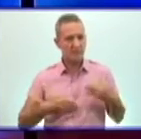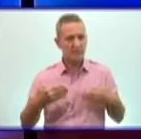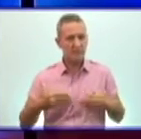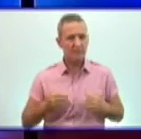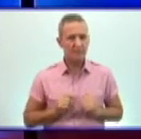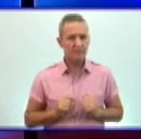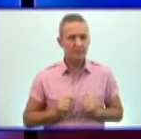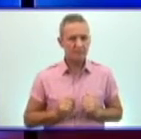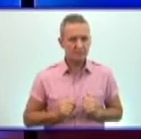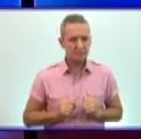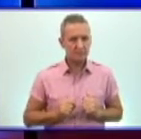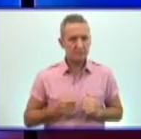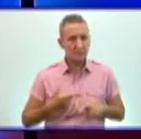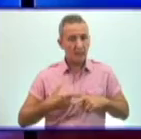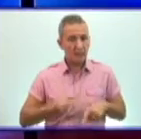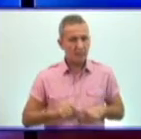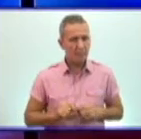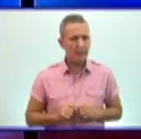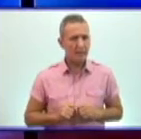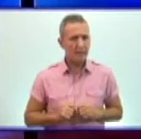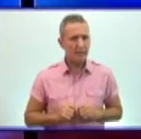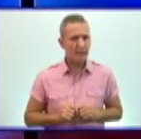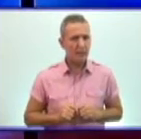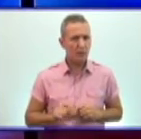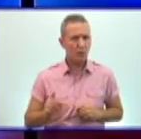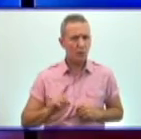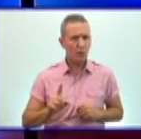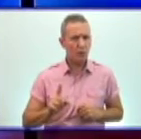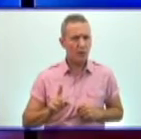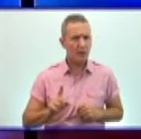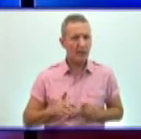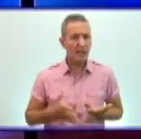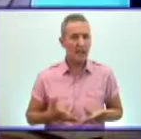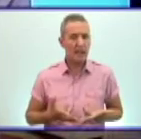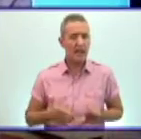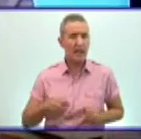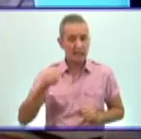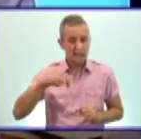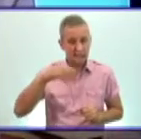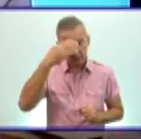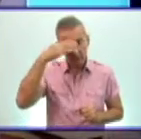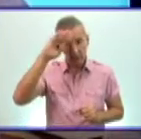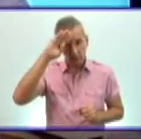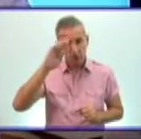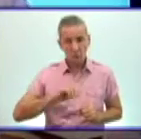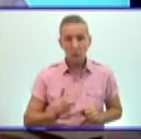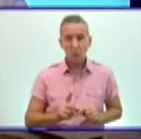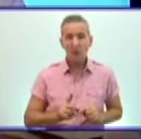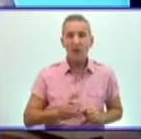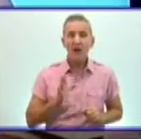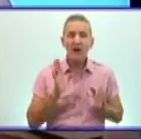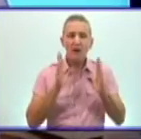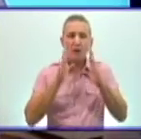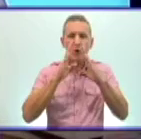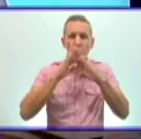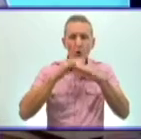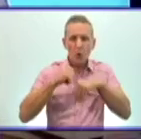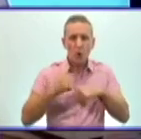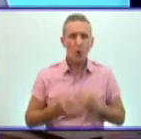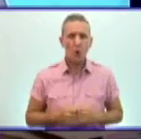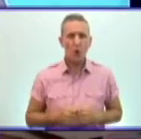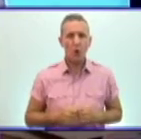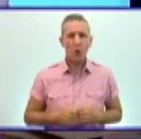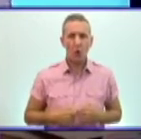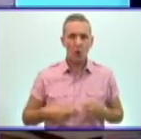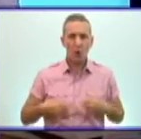que en Cuba exista derechos humanos es negar el ejercicio sistemático de nuestros